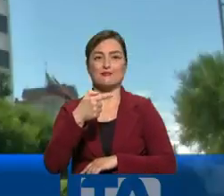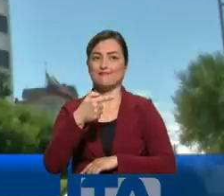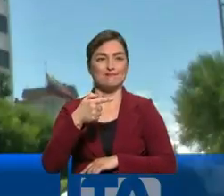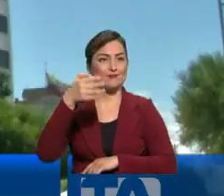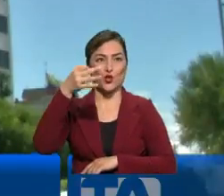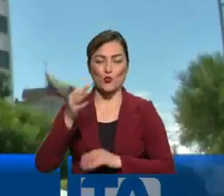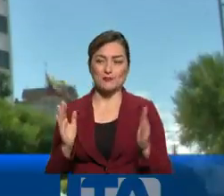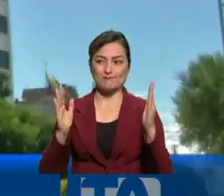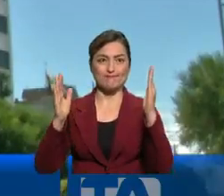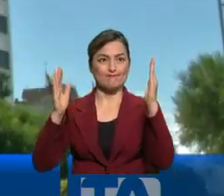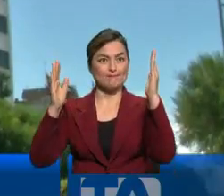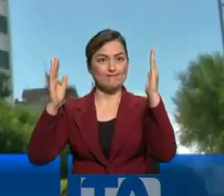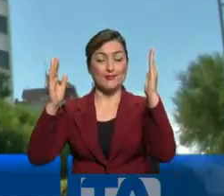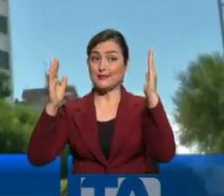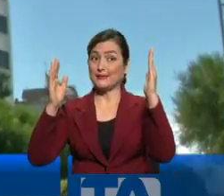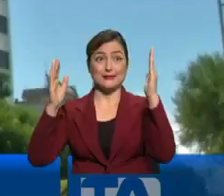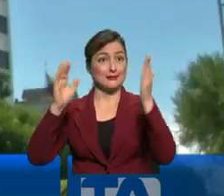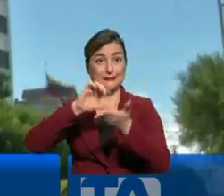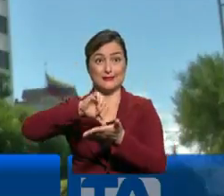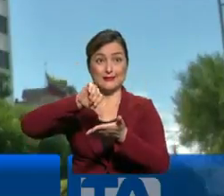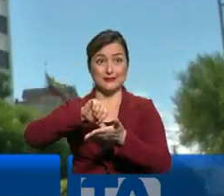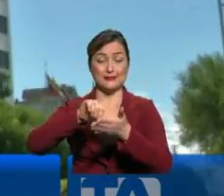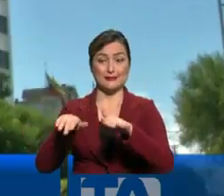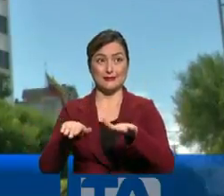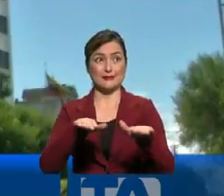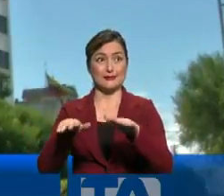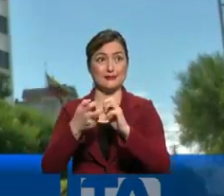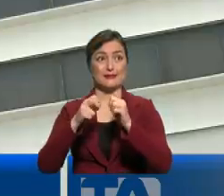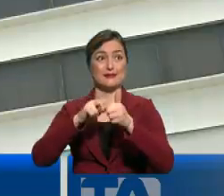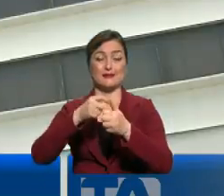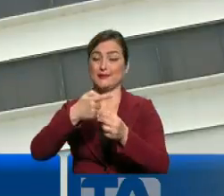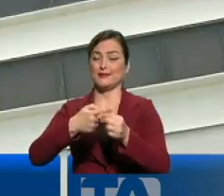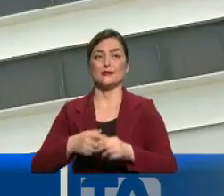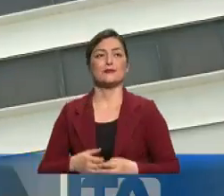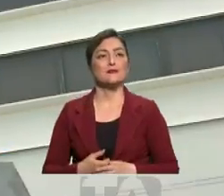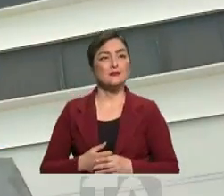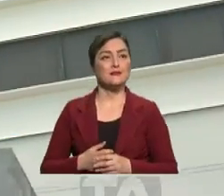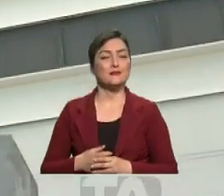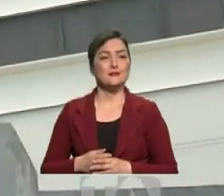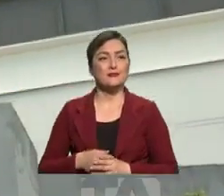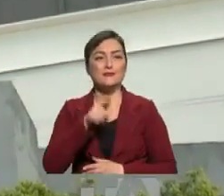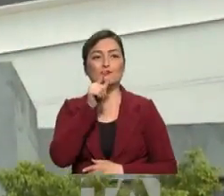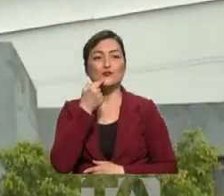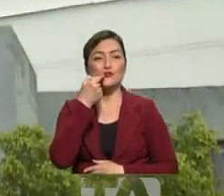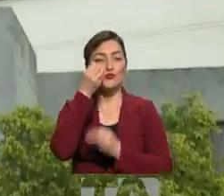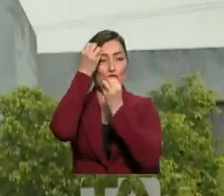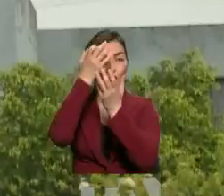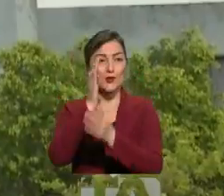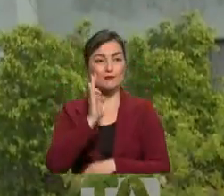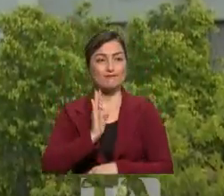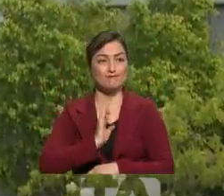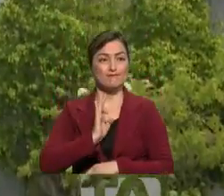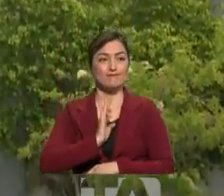necesarias para estar en pie en una ciudad tectónicamente inestable como Quito. Eso lo dicen sendos informes